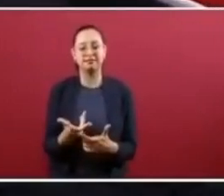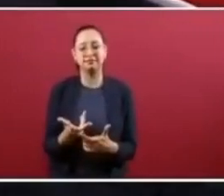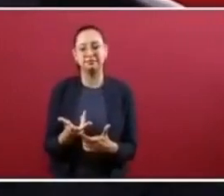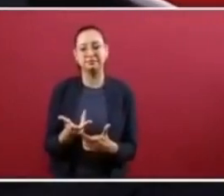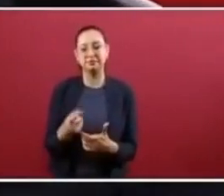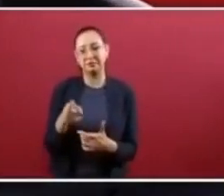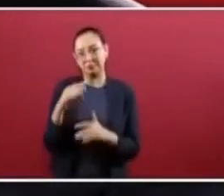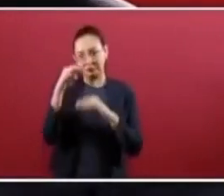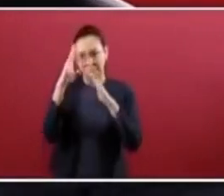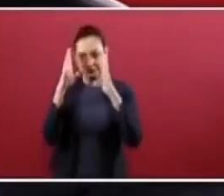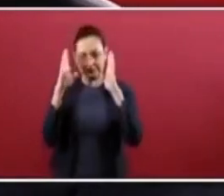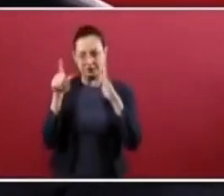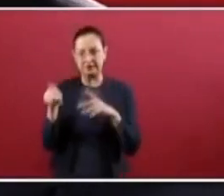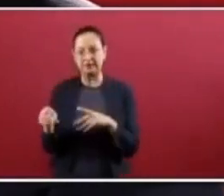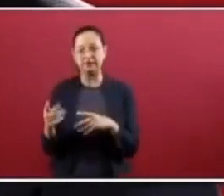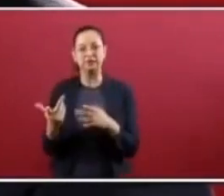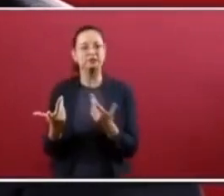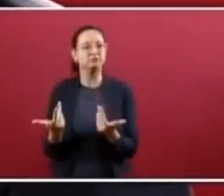a trabajar